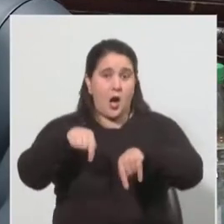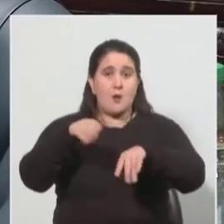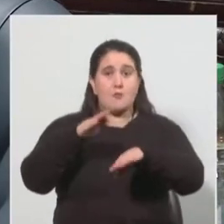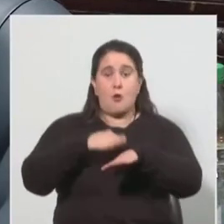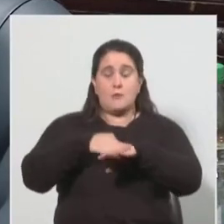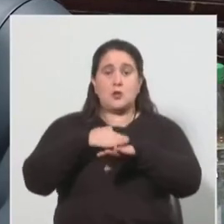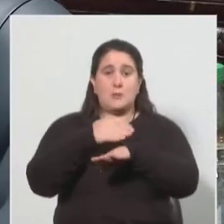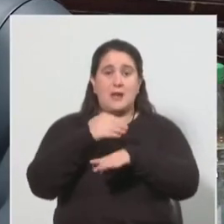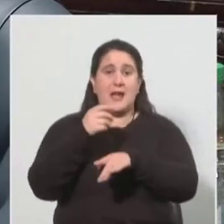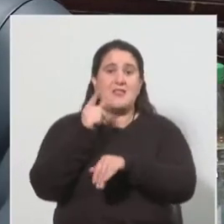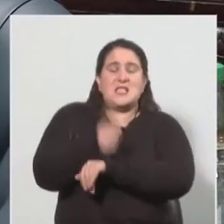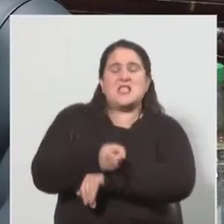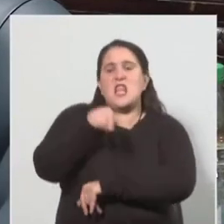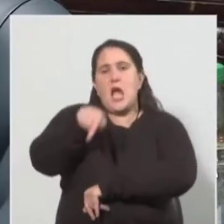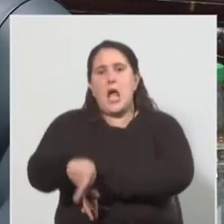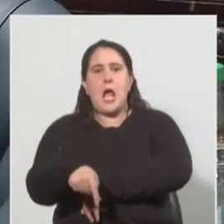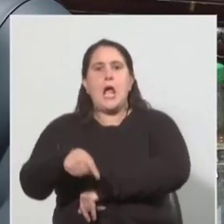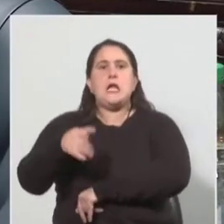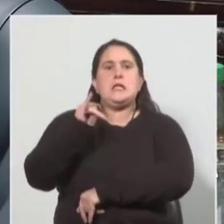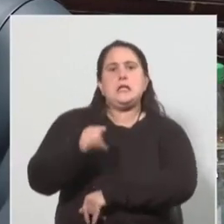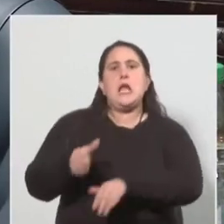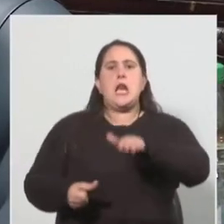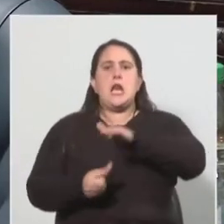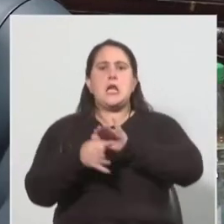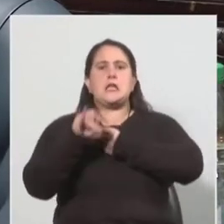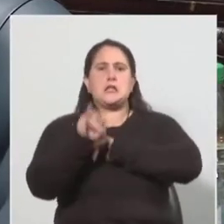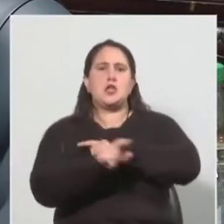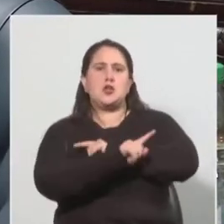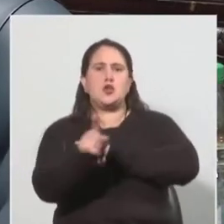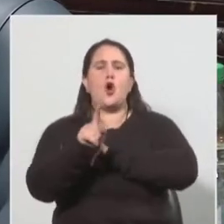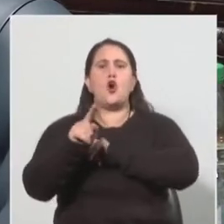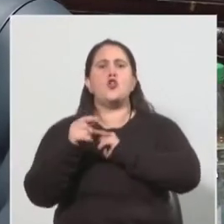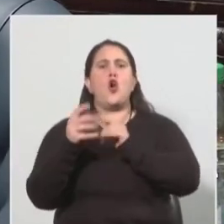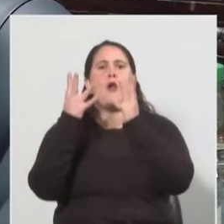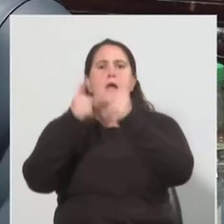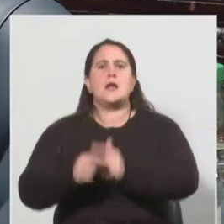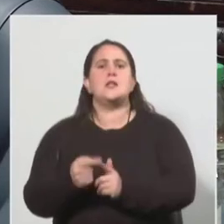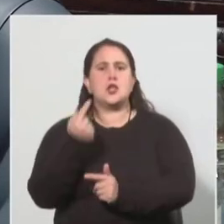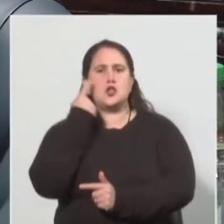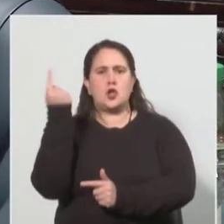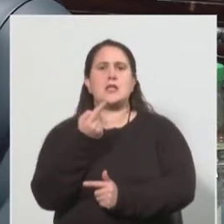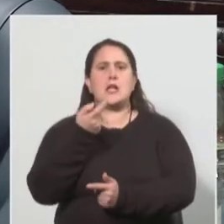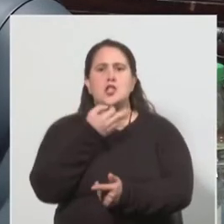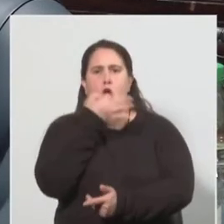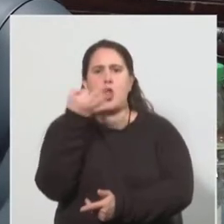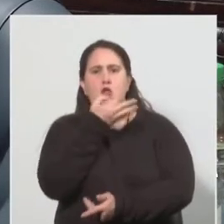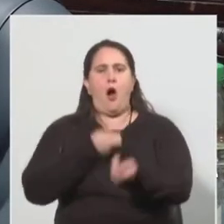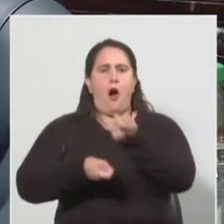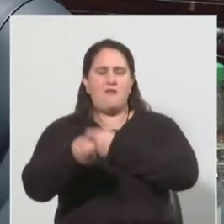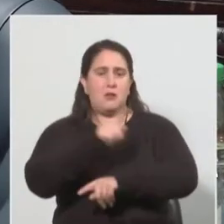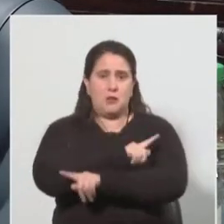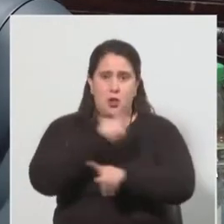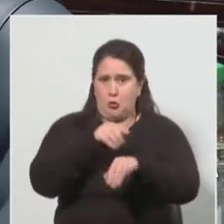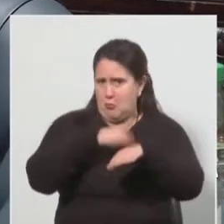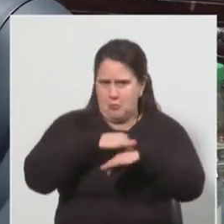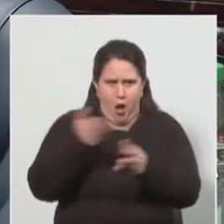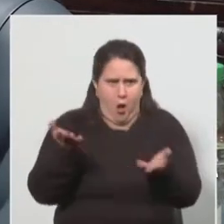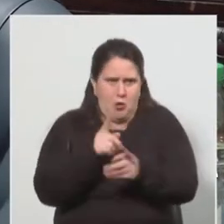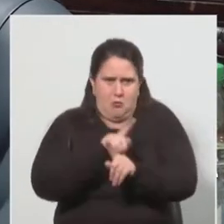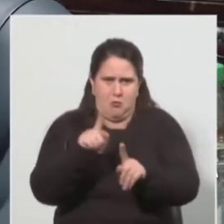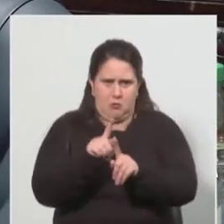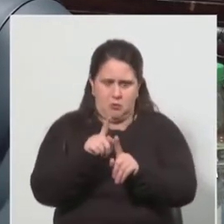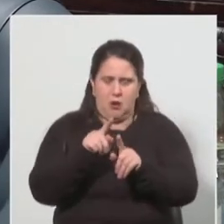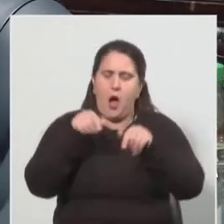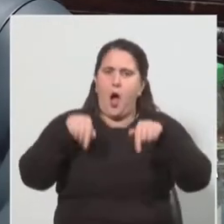o no cabecilla de una organización internacional de tráfico de drogas. No es este el ámbito